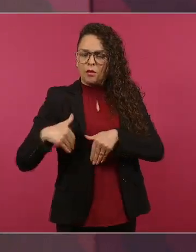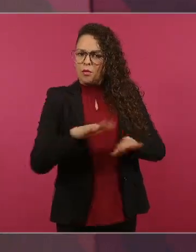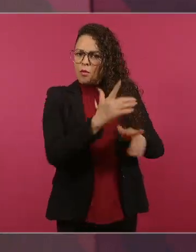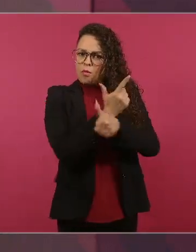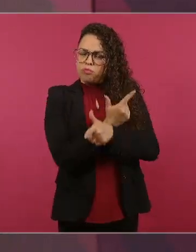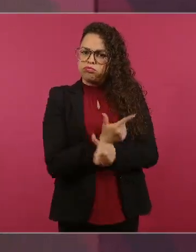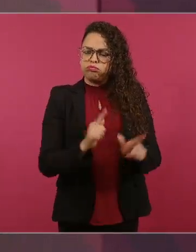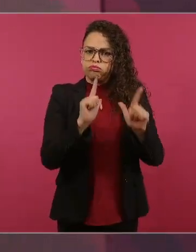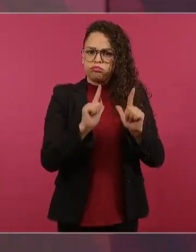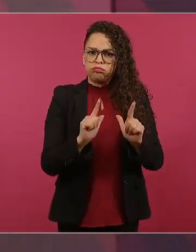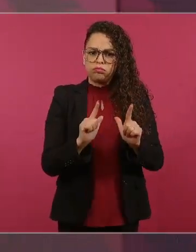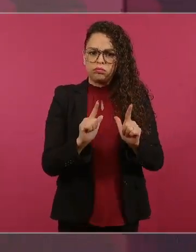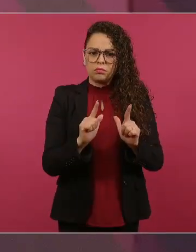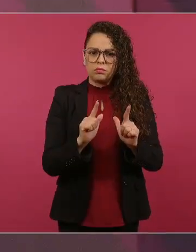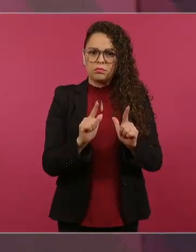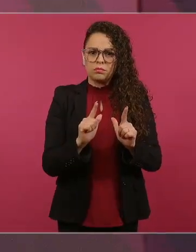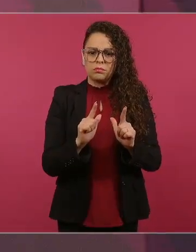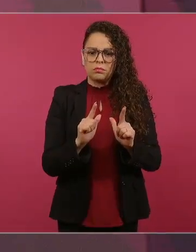Con